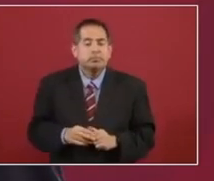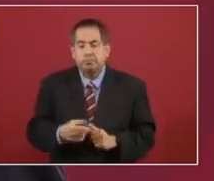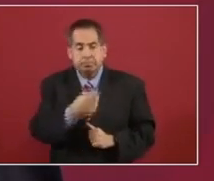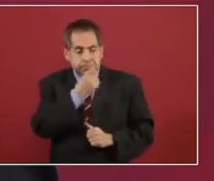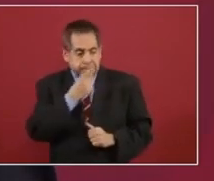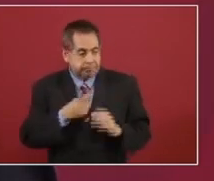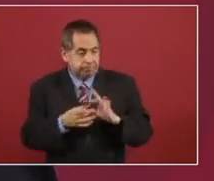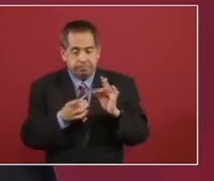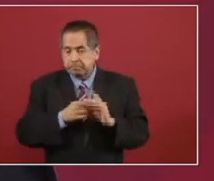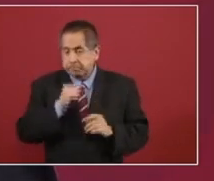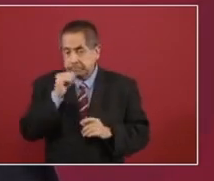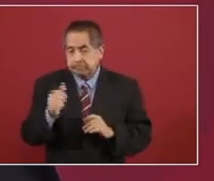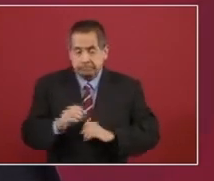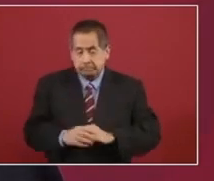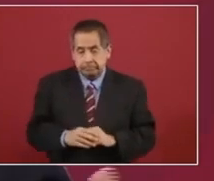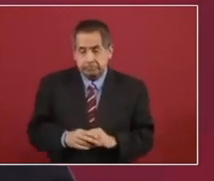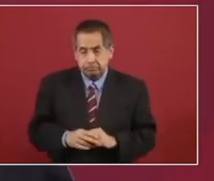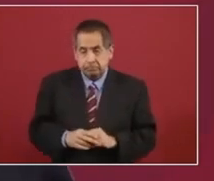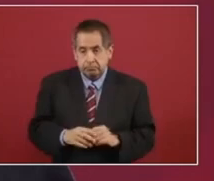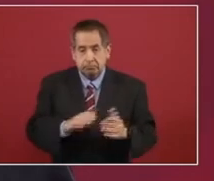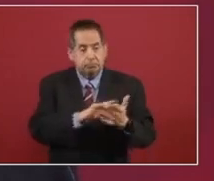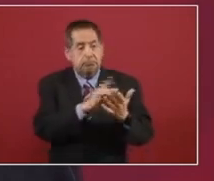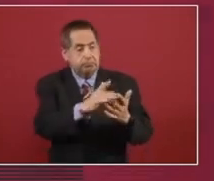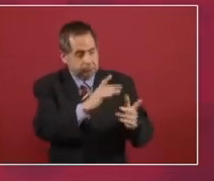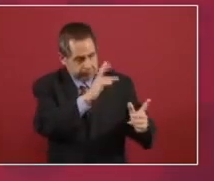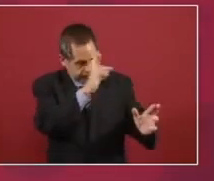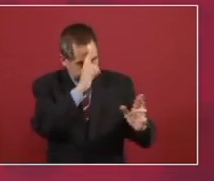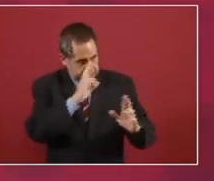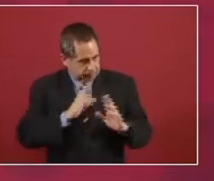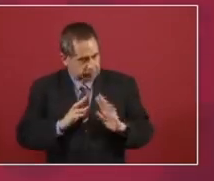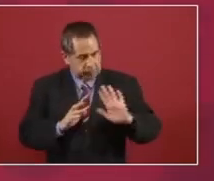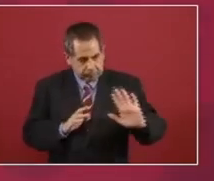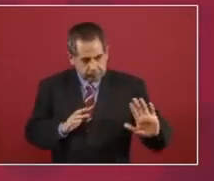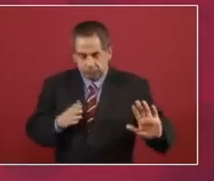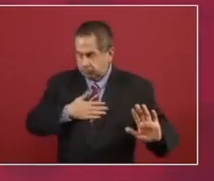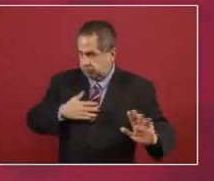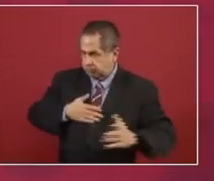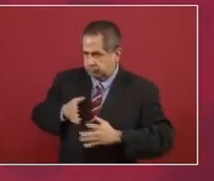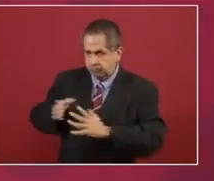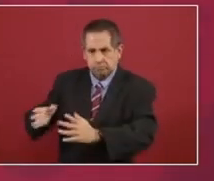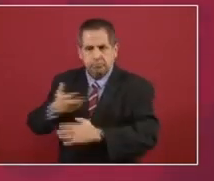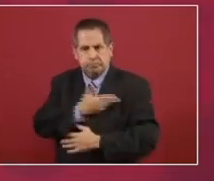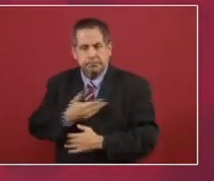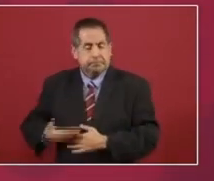me dicen nada, agradezco que me respeten mis